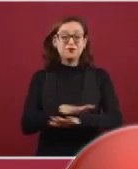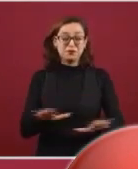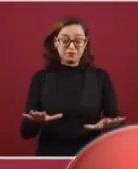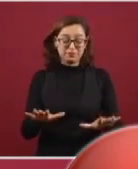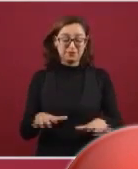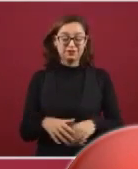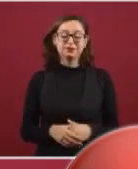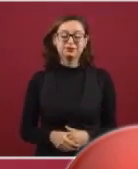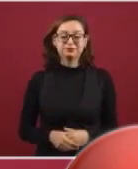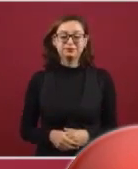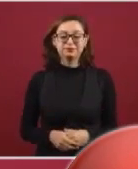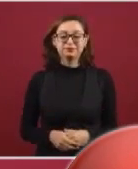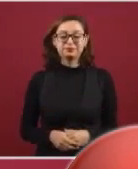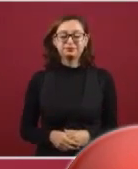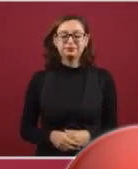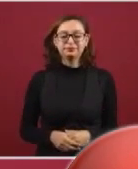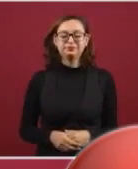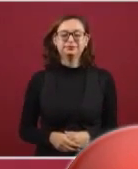el encuentro